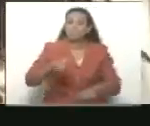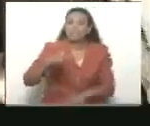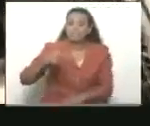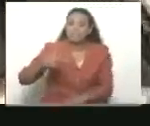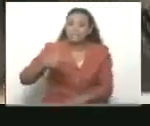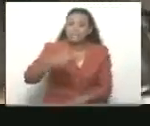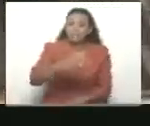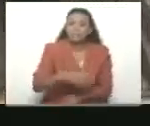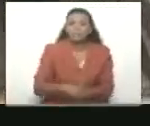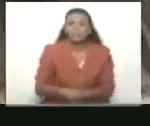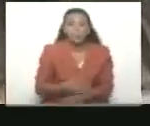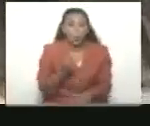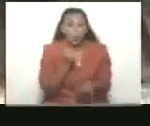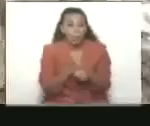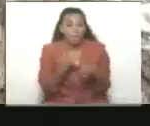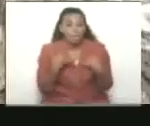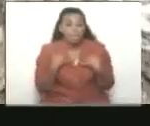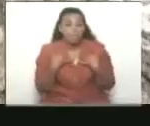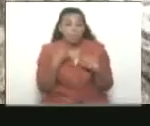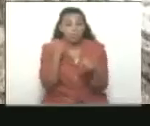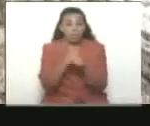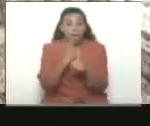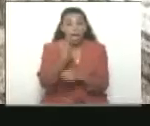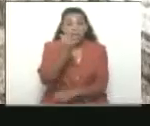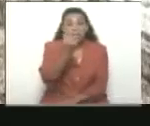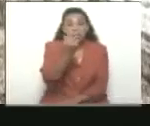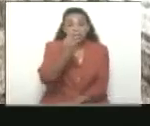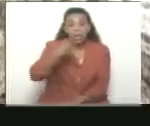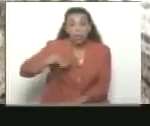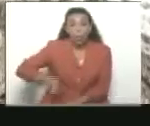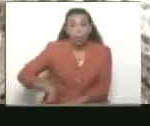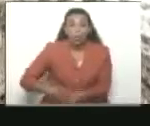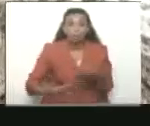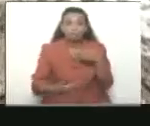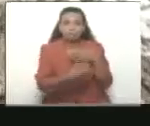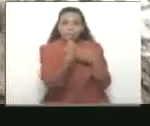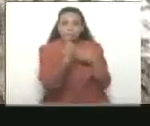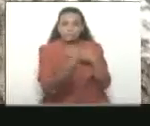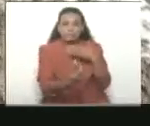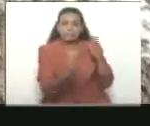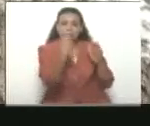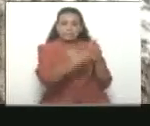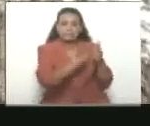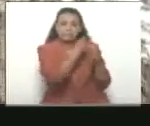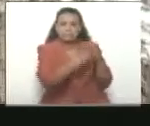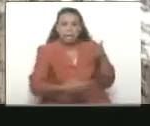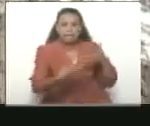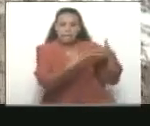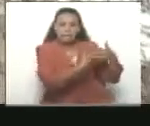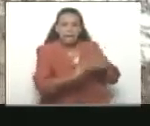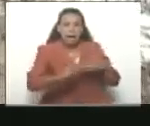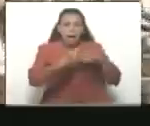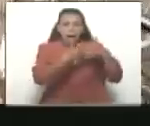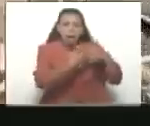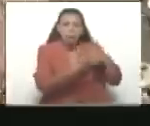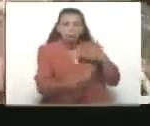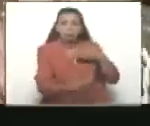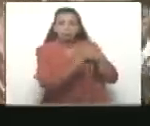y nosotros con recursos propios en medio del bloqueo en medio del más